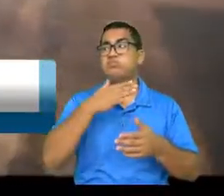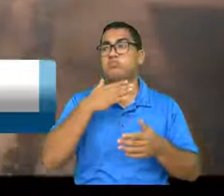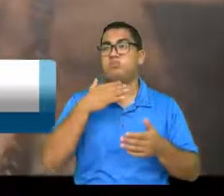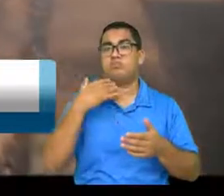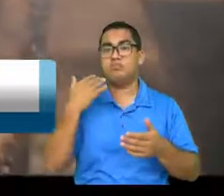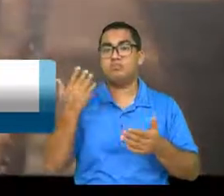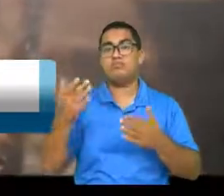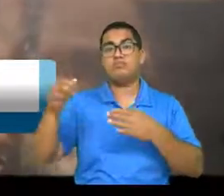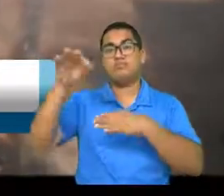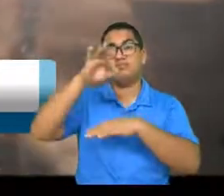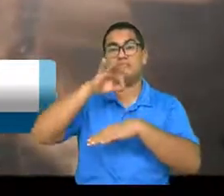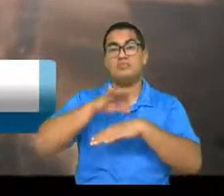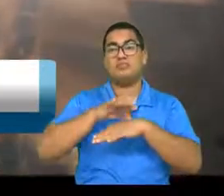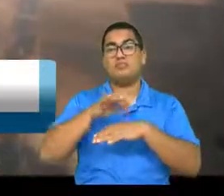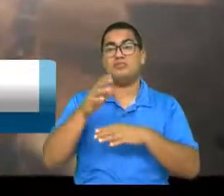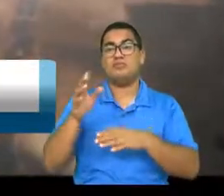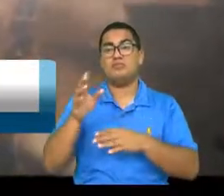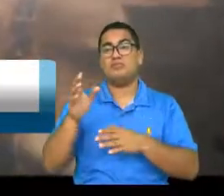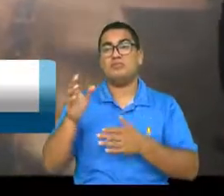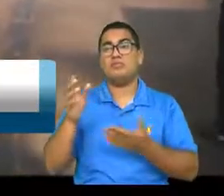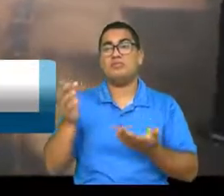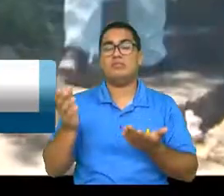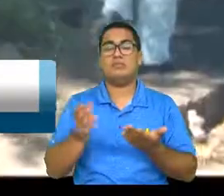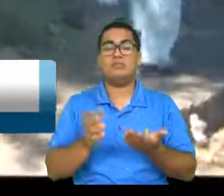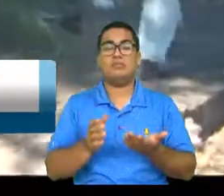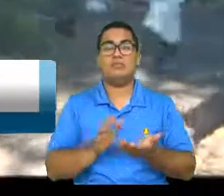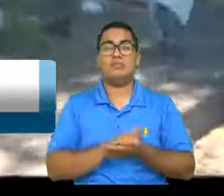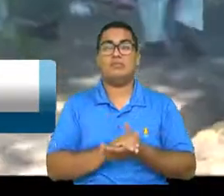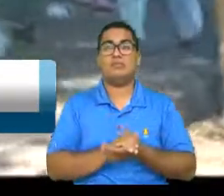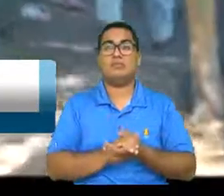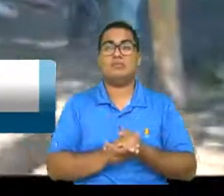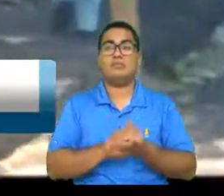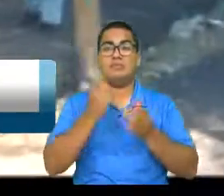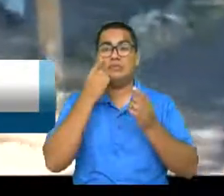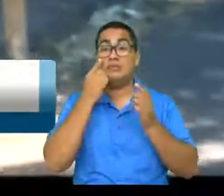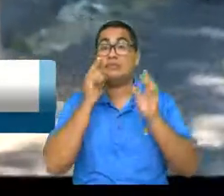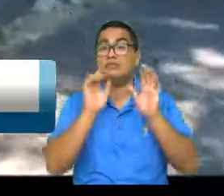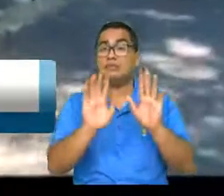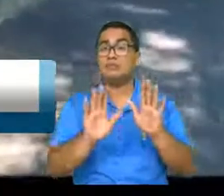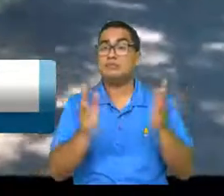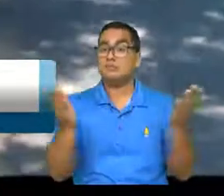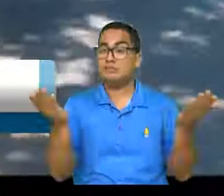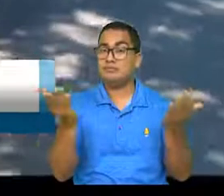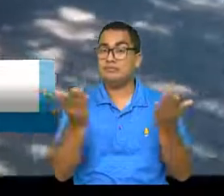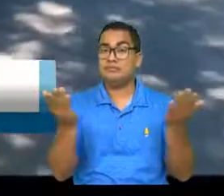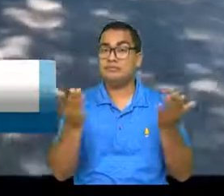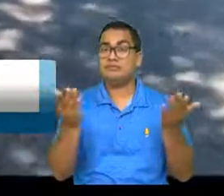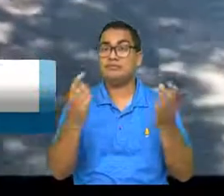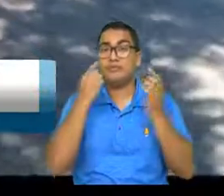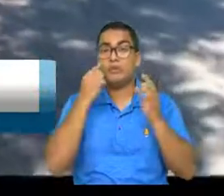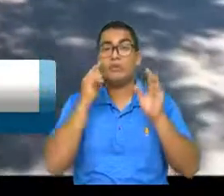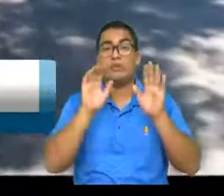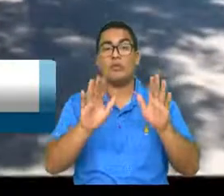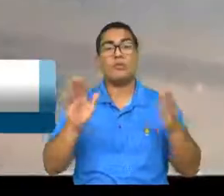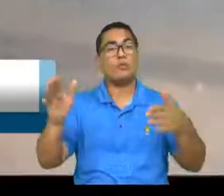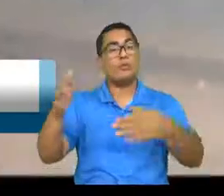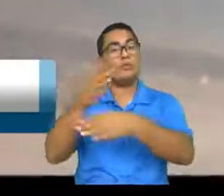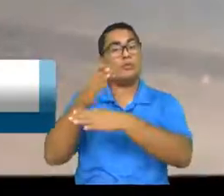anófele. Okay. Ahora, hablemos de la prevención. Desde esos lugares